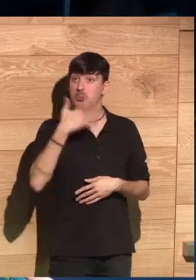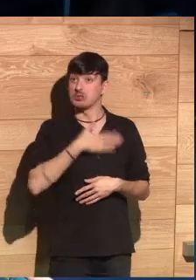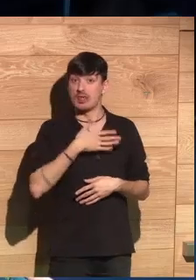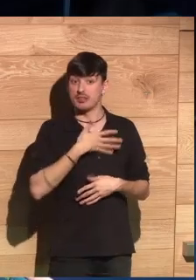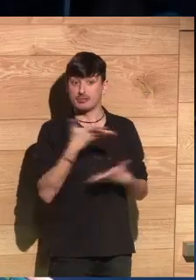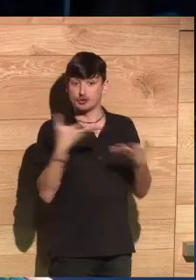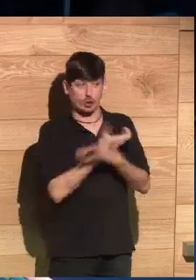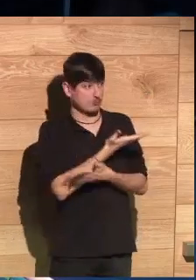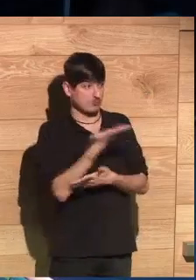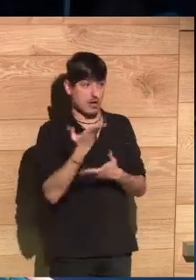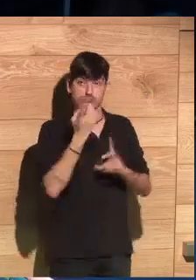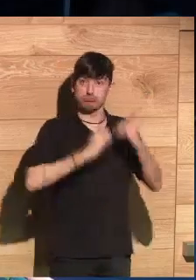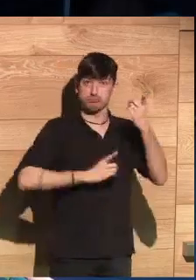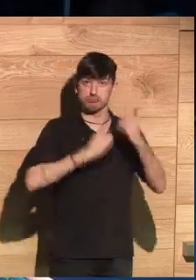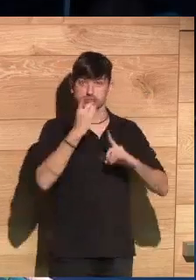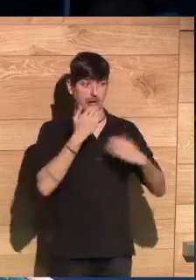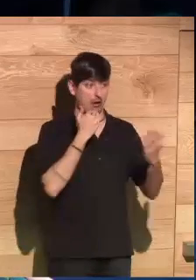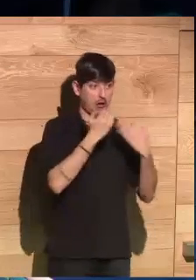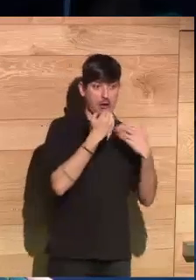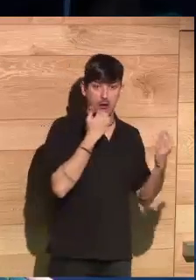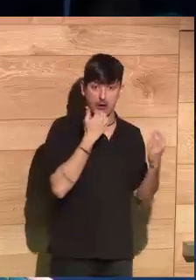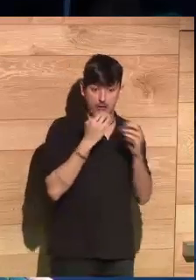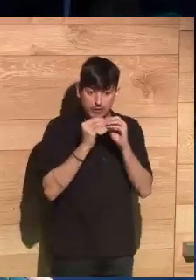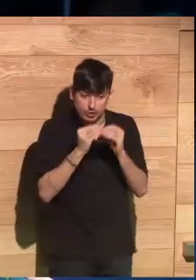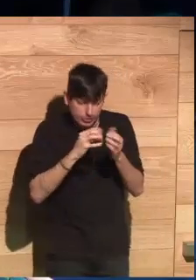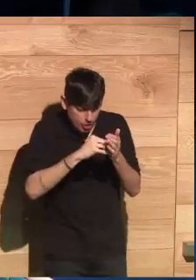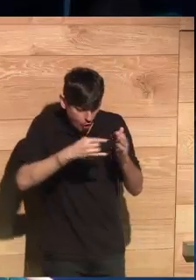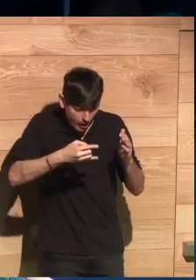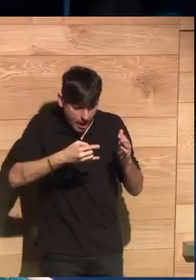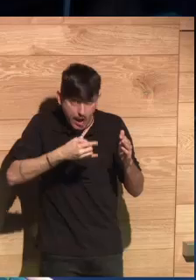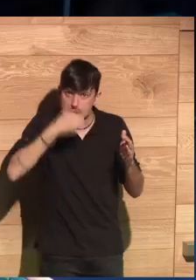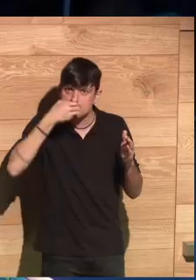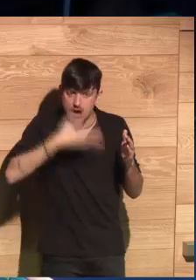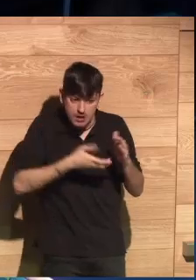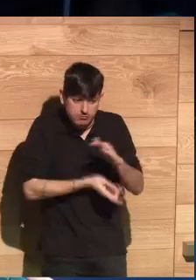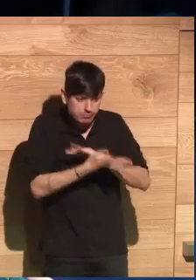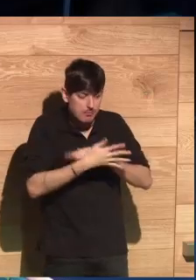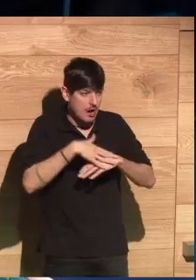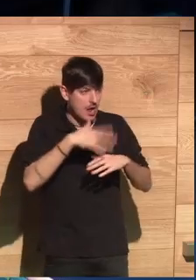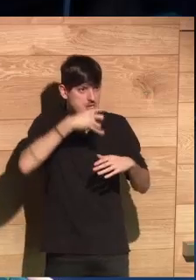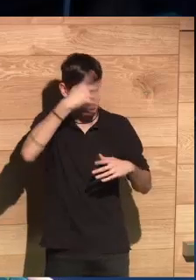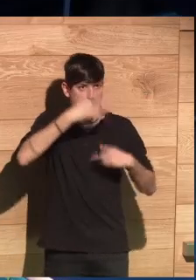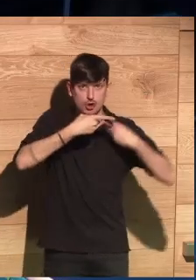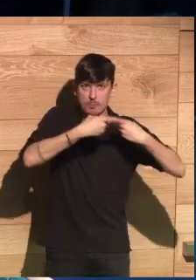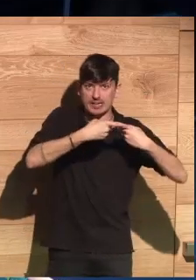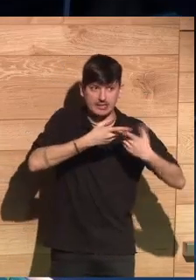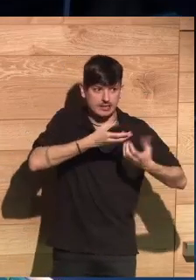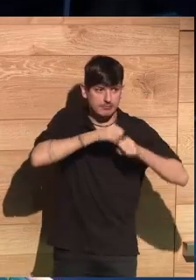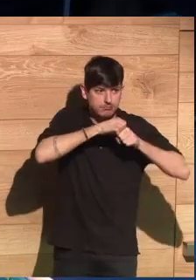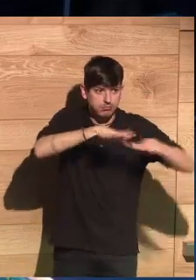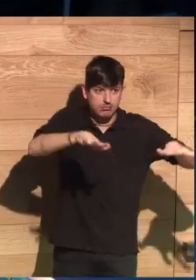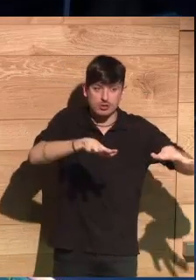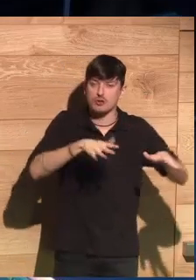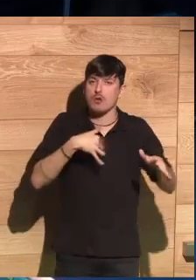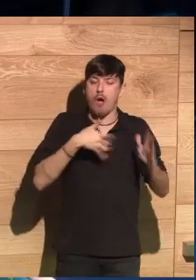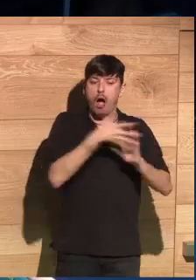que pues estemos conversando, que se haya hecho tecnología buena que sirva para poder compartir ideas, ¿no? Yo lo que estoy apelando